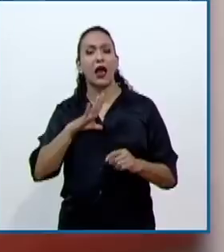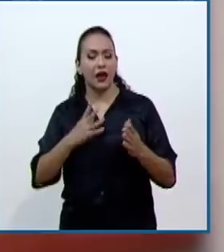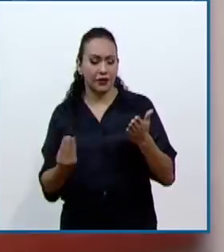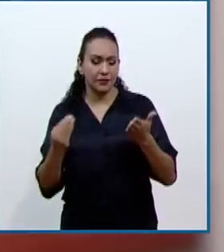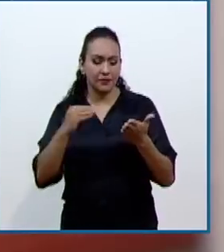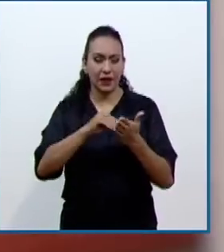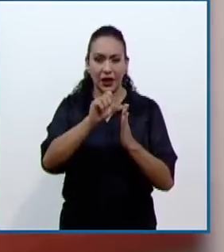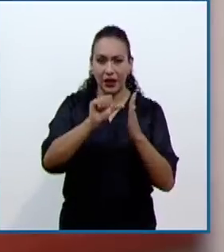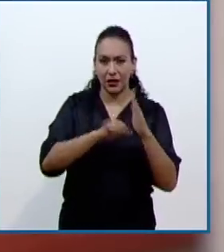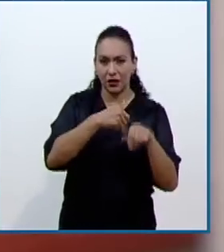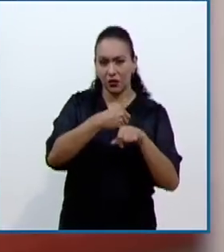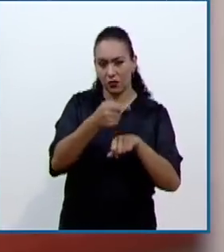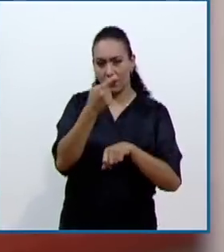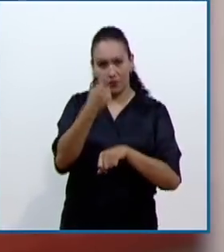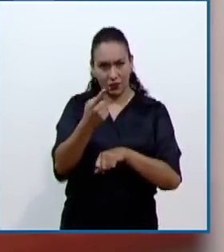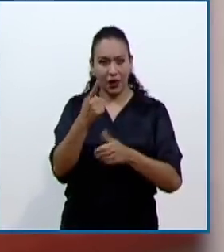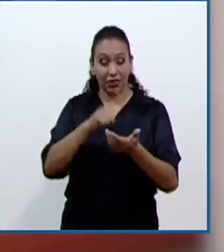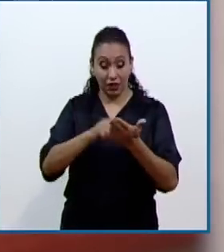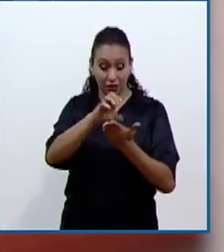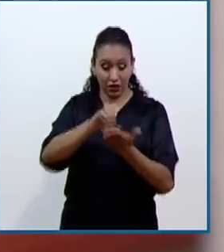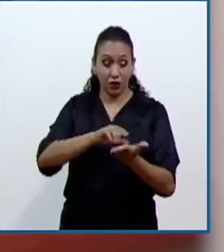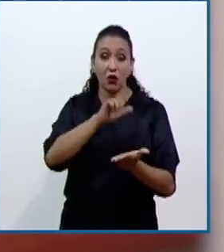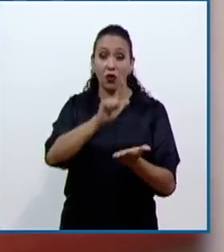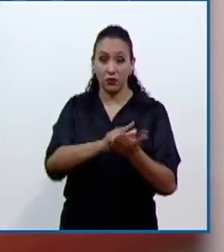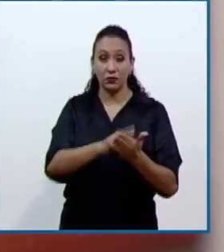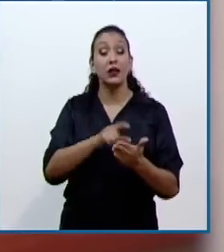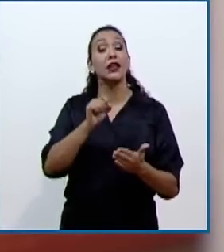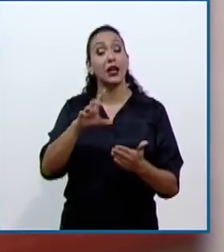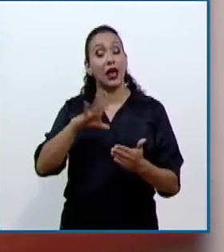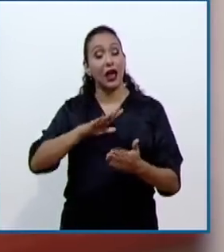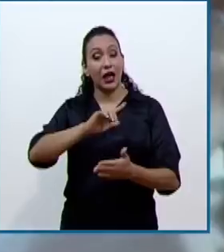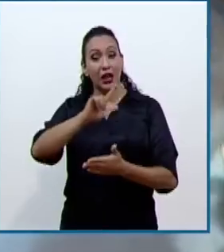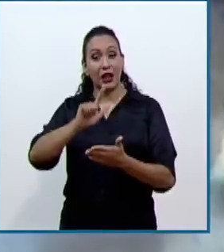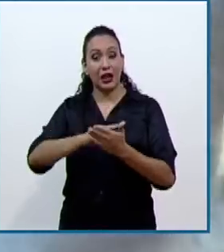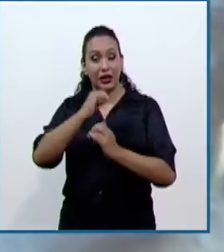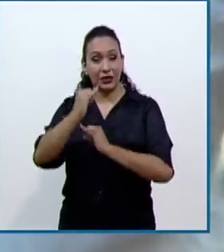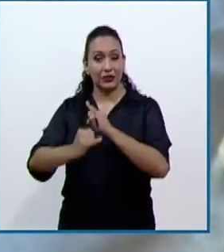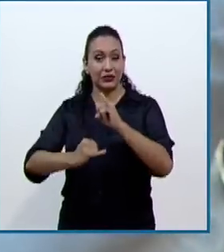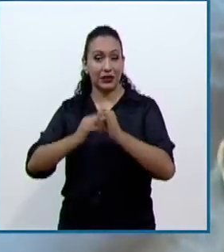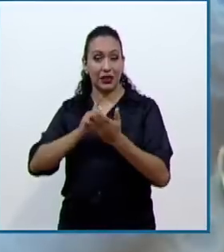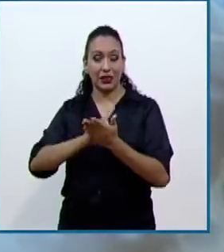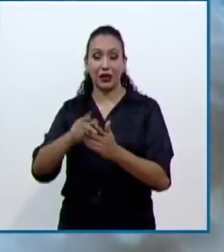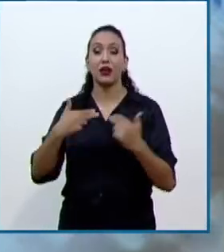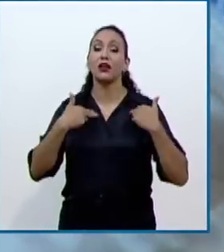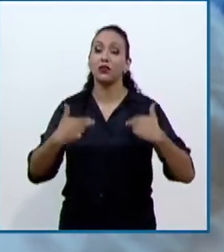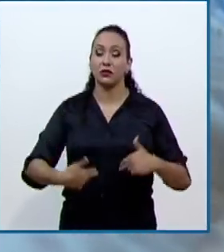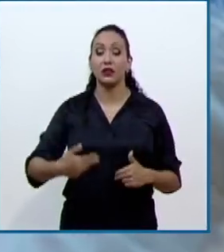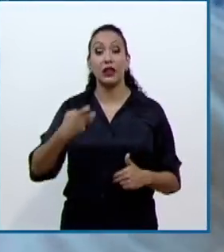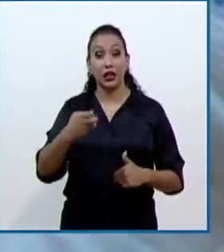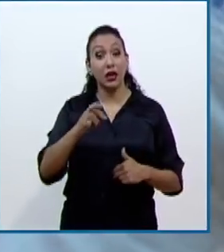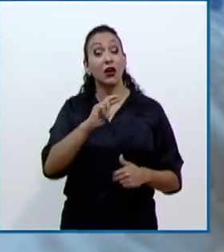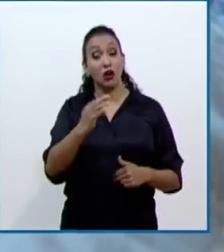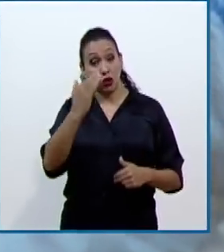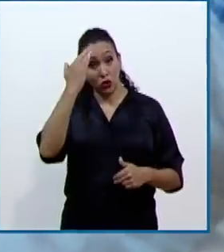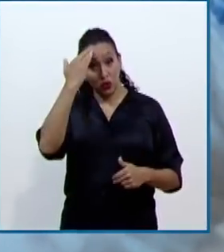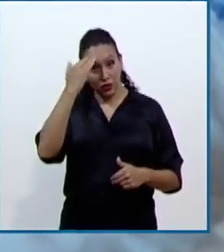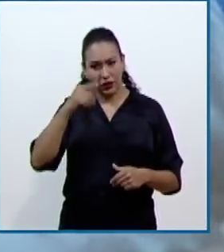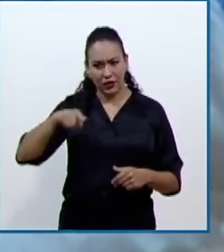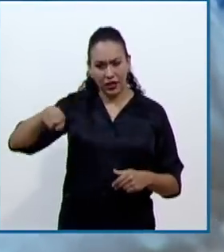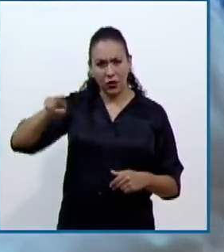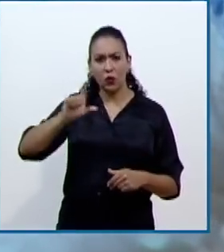tanto en el artículo 1 constitucional como en la Convención Americana de Derechos Humanos y son reconocidas como motivos prohibidos